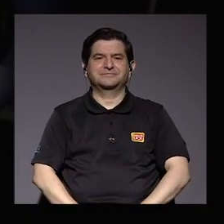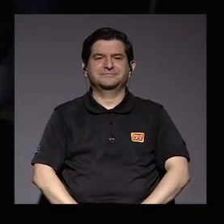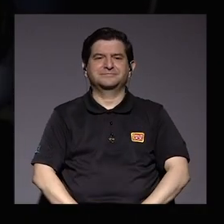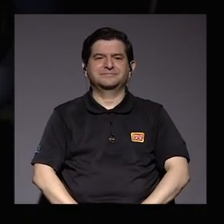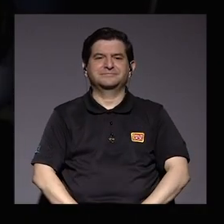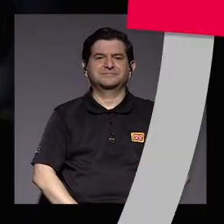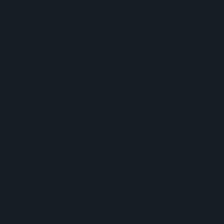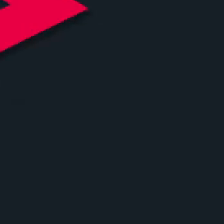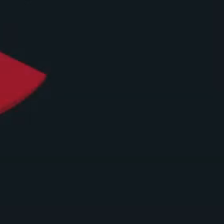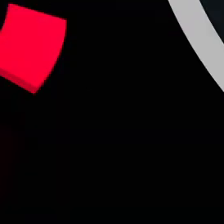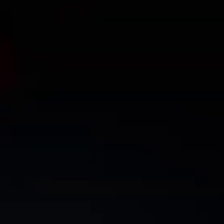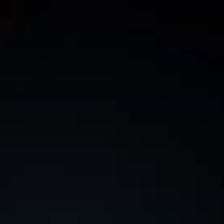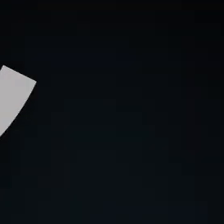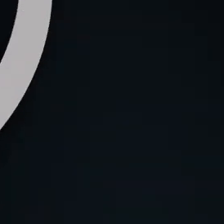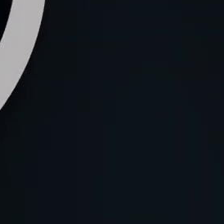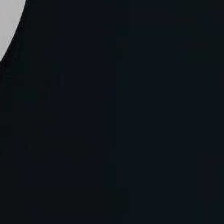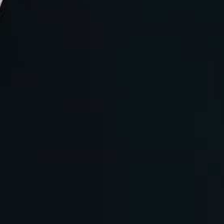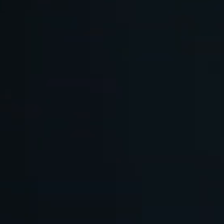y